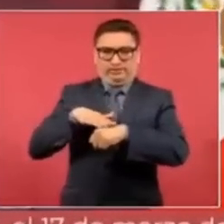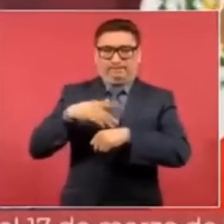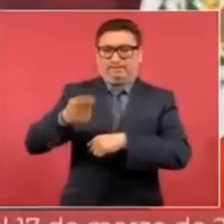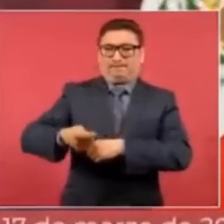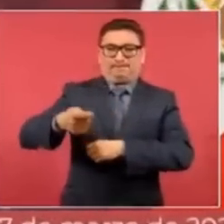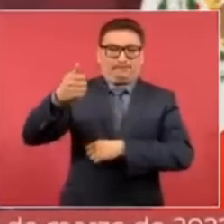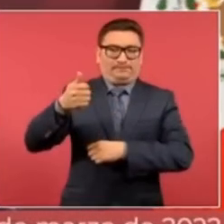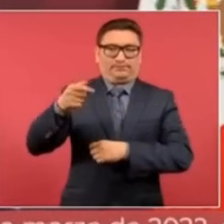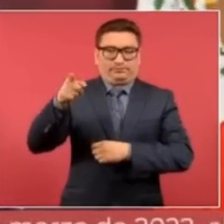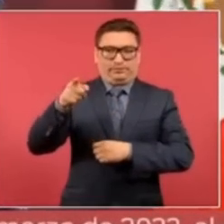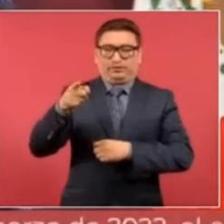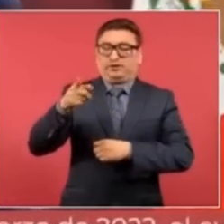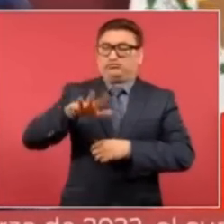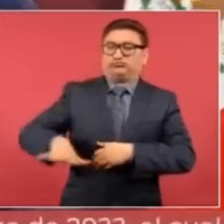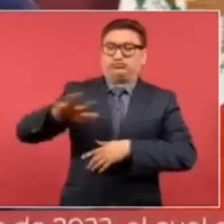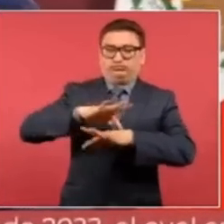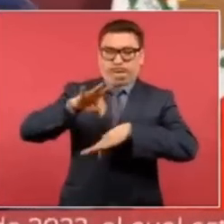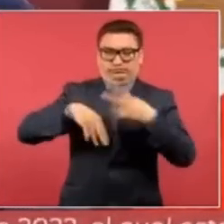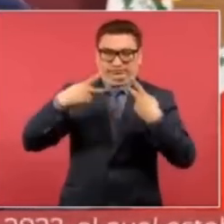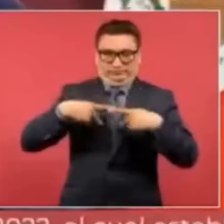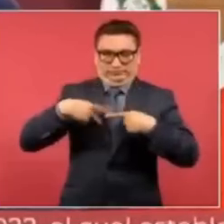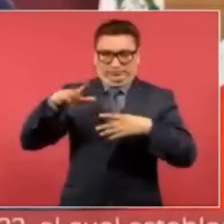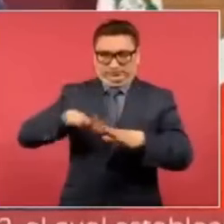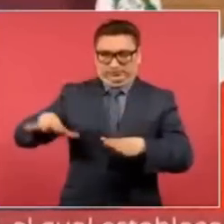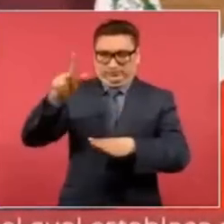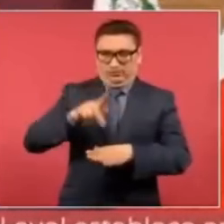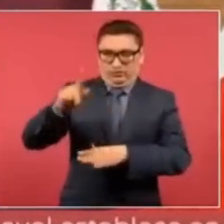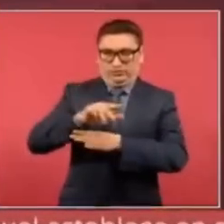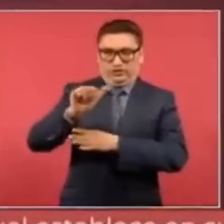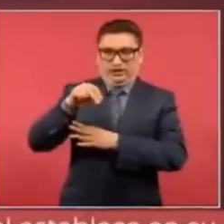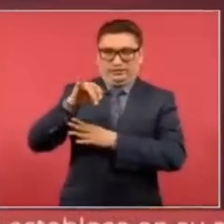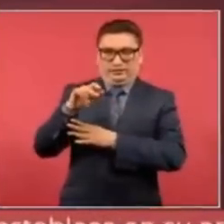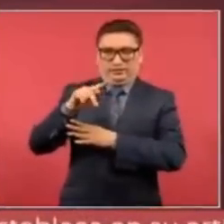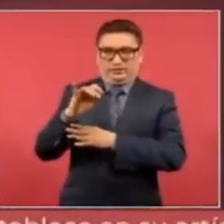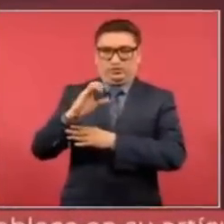primero a su pueblo, a Nenecuilco,